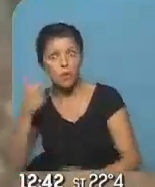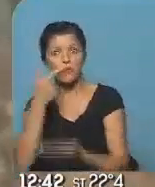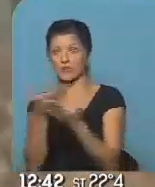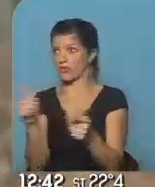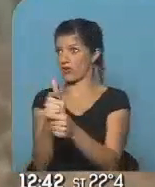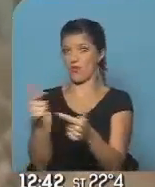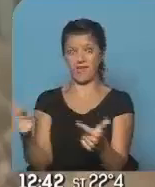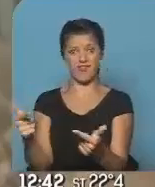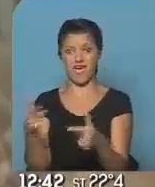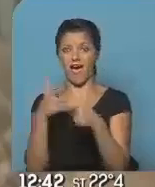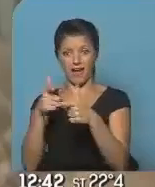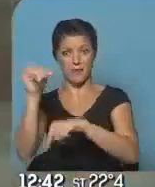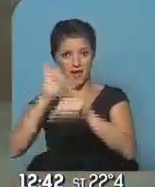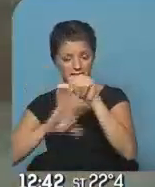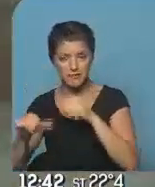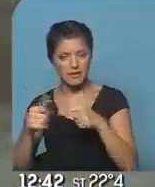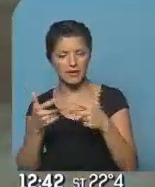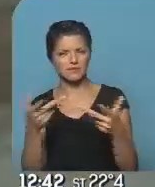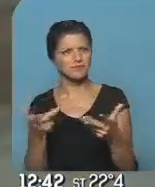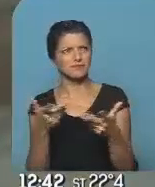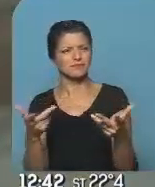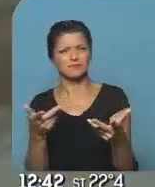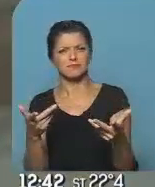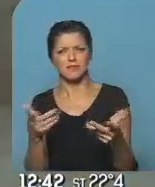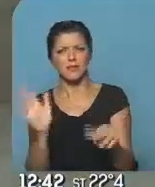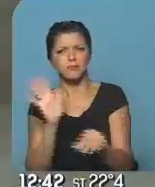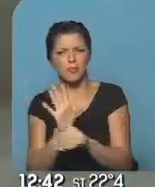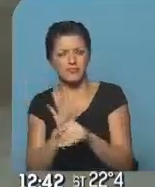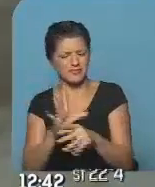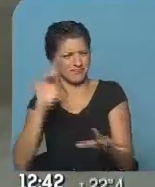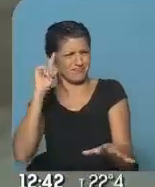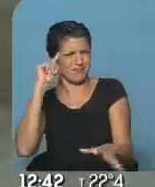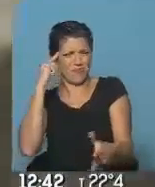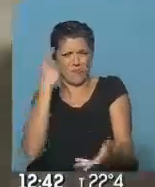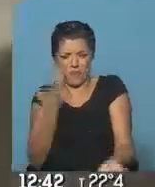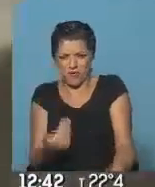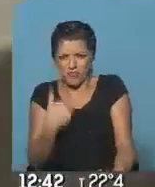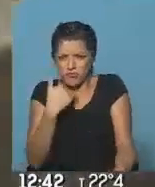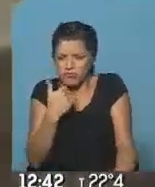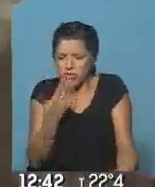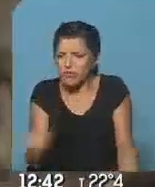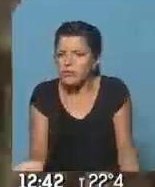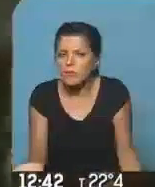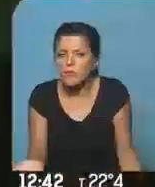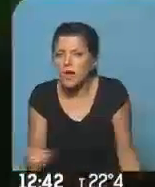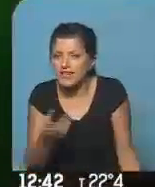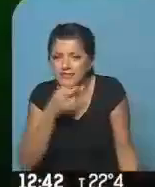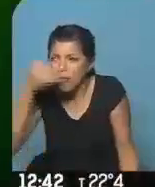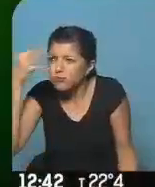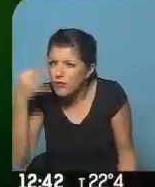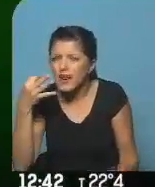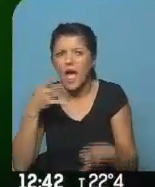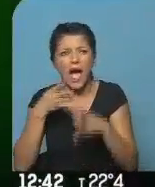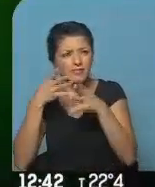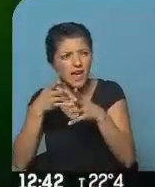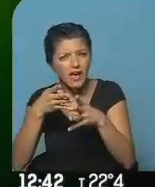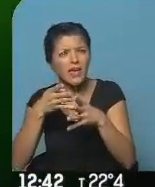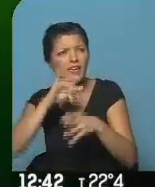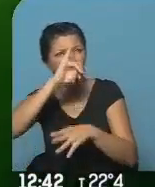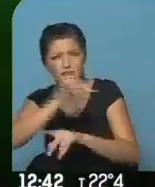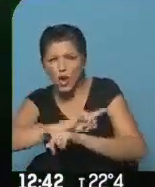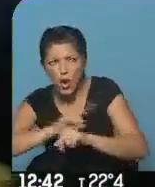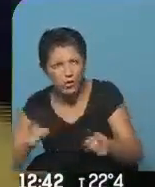mostrar que no, o sea, es como una cosa demencial porque no estamos sabiendo si efectivamente ocurrió o no ocurrió, con lo cual los